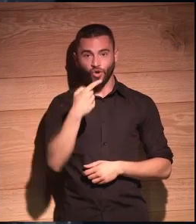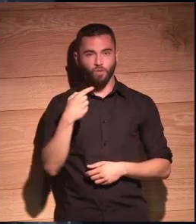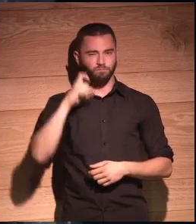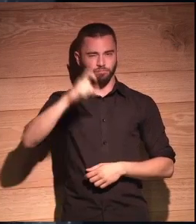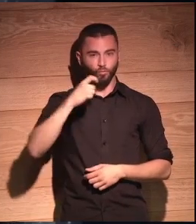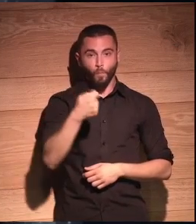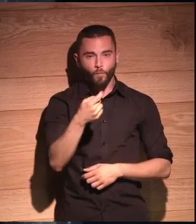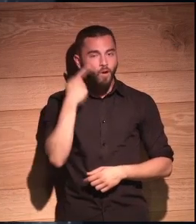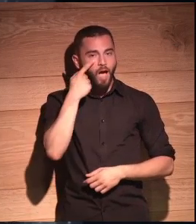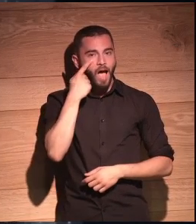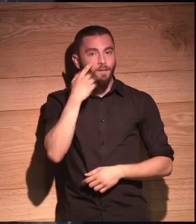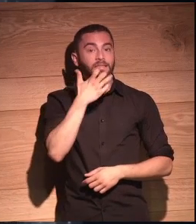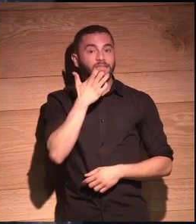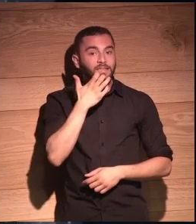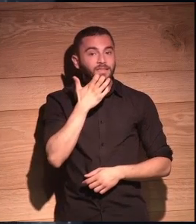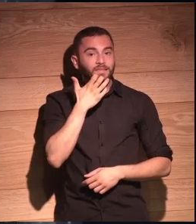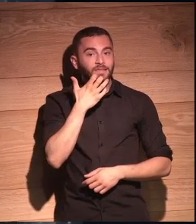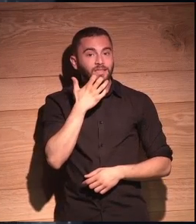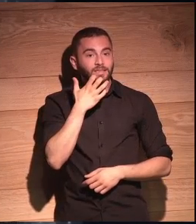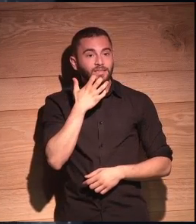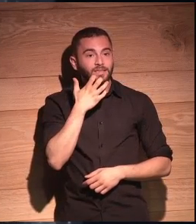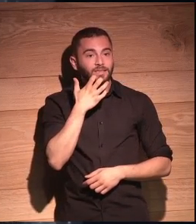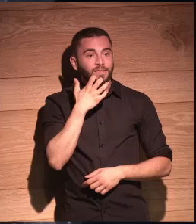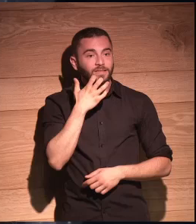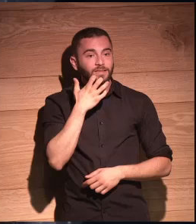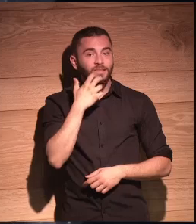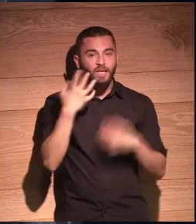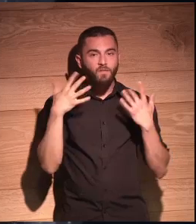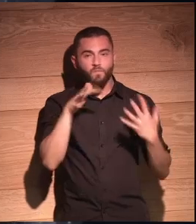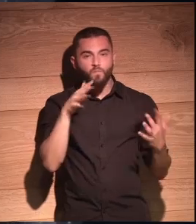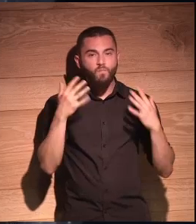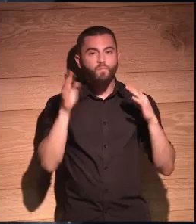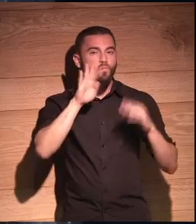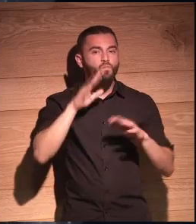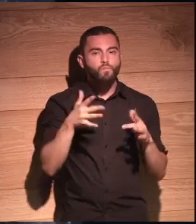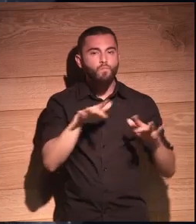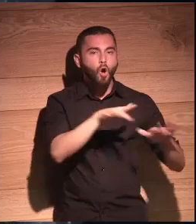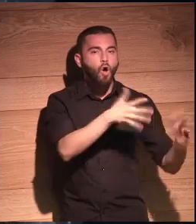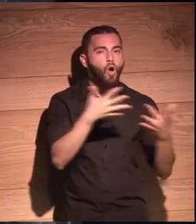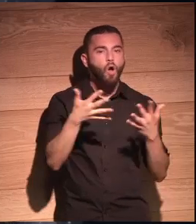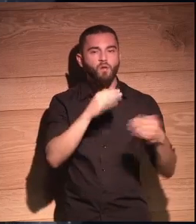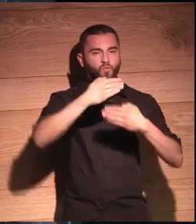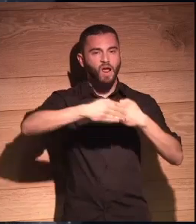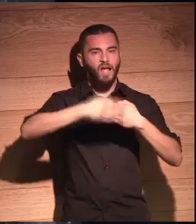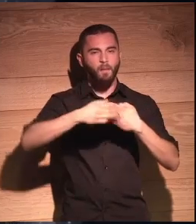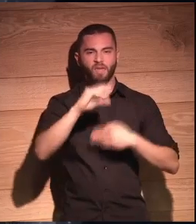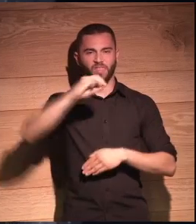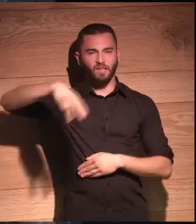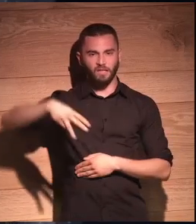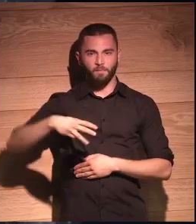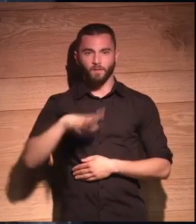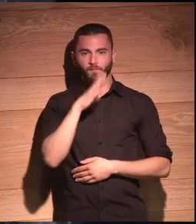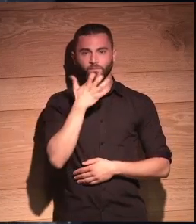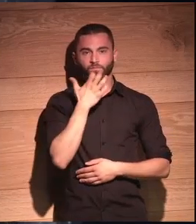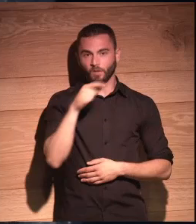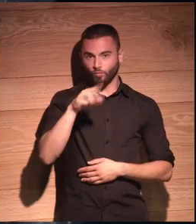para ver si realmente se va a hundir mucho en ese regolito lunar, en ese polvo, que era una pequeña capa de unos centímetros, ¿no? Porque, por ejemplo,